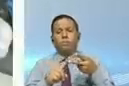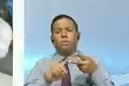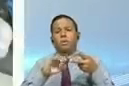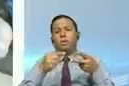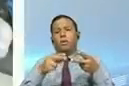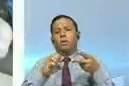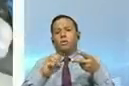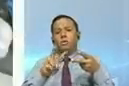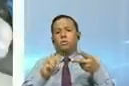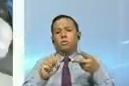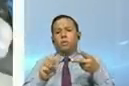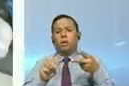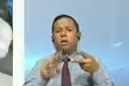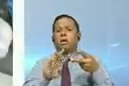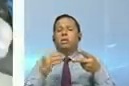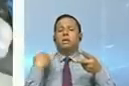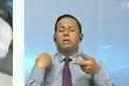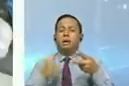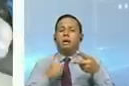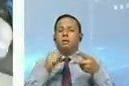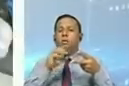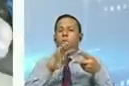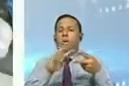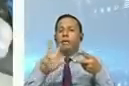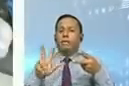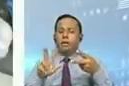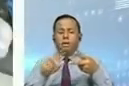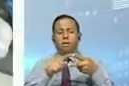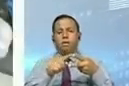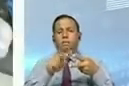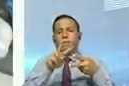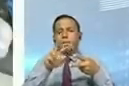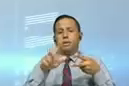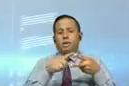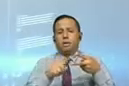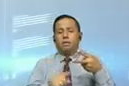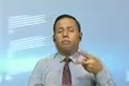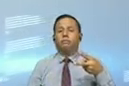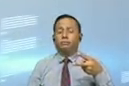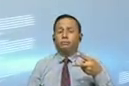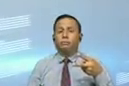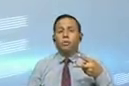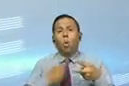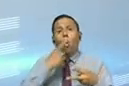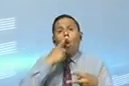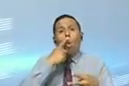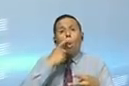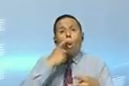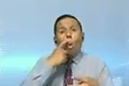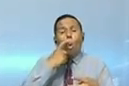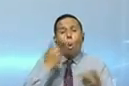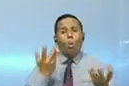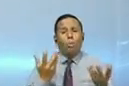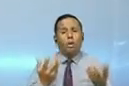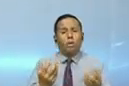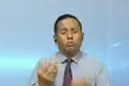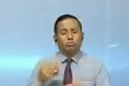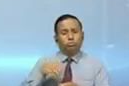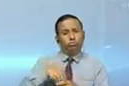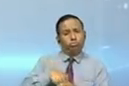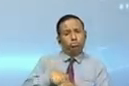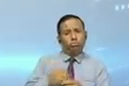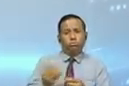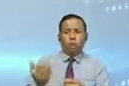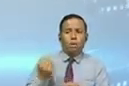de 43. La Policía Nacional retuvo una furgoneta en este puente, donde un señor que sacaba todos los días personal en horas de la